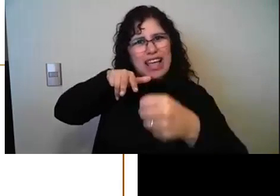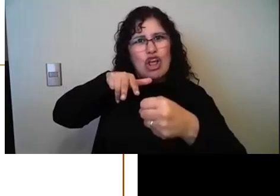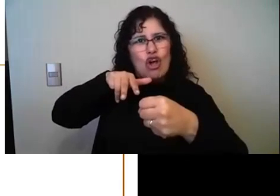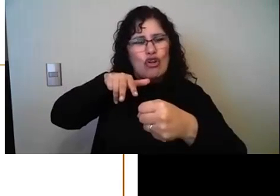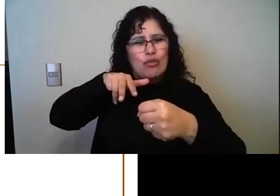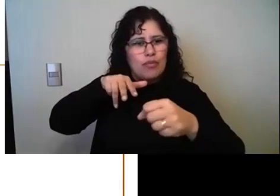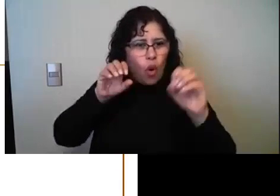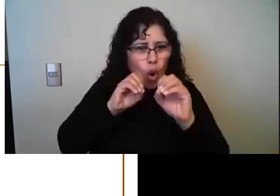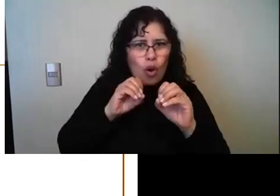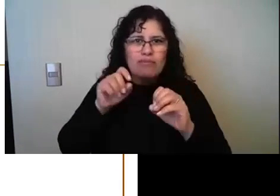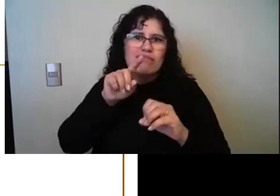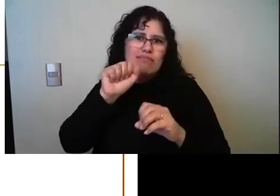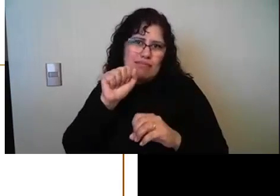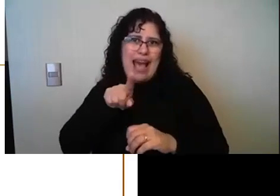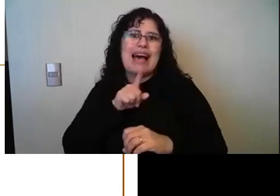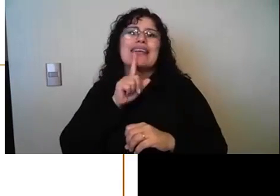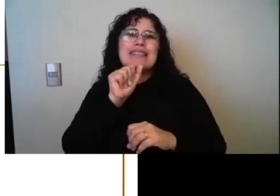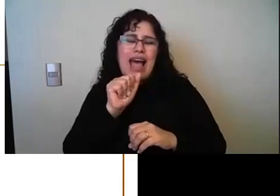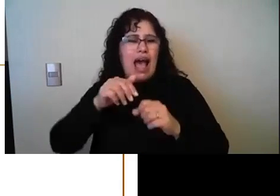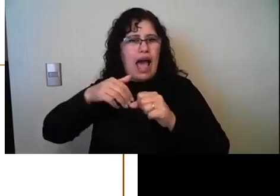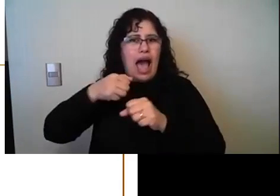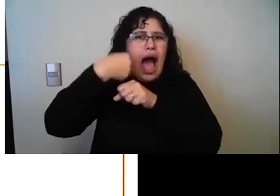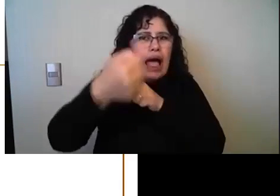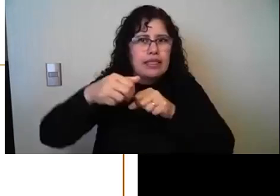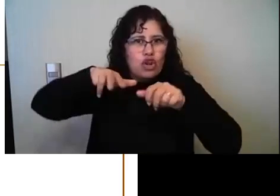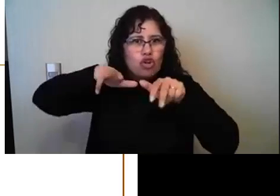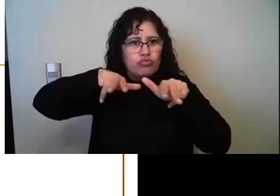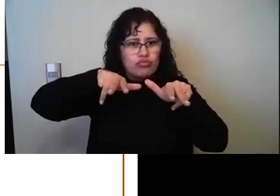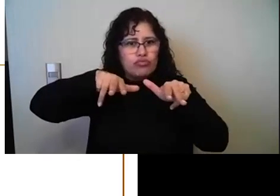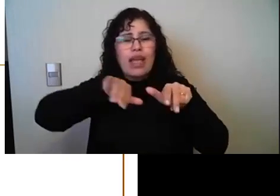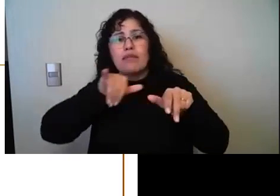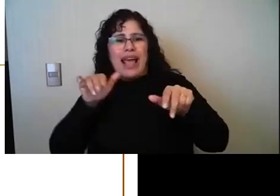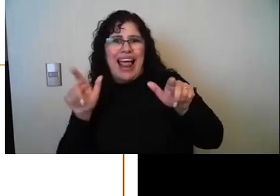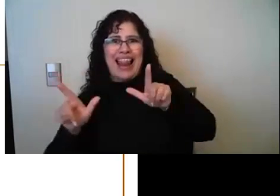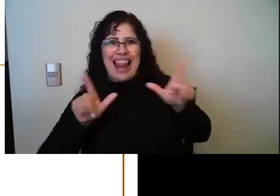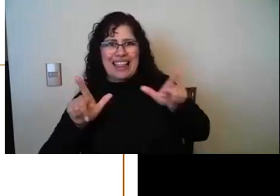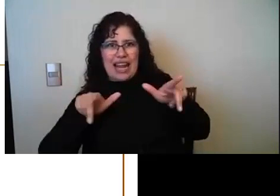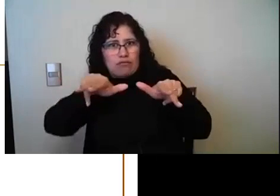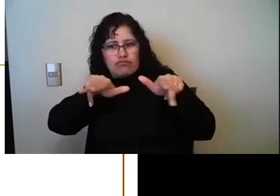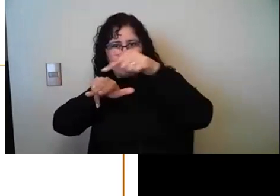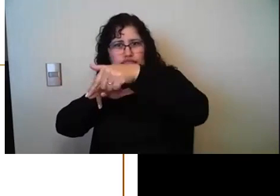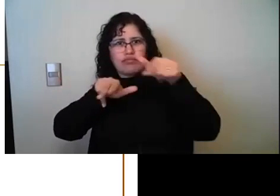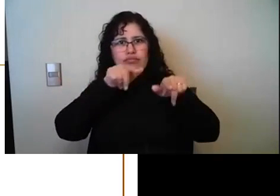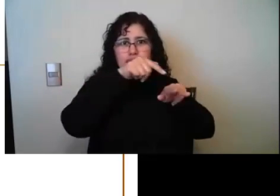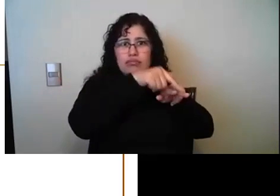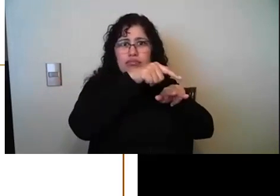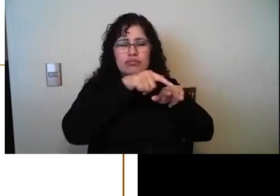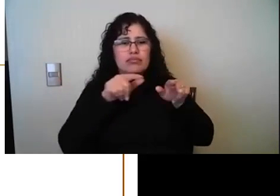anterior, un pequeño dibujo de la asta lateral, y esta es la asta o